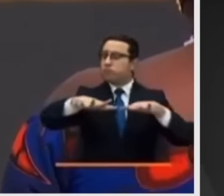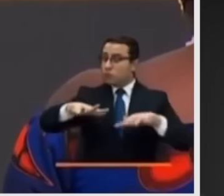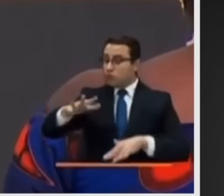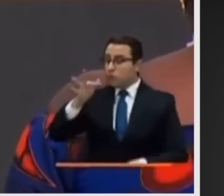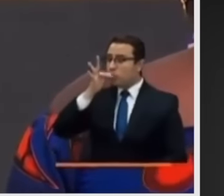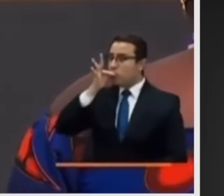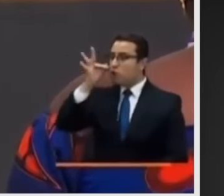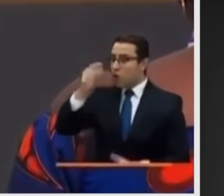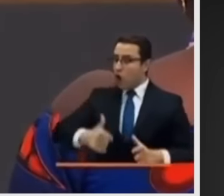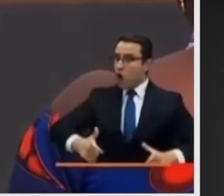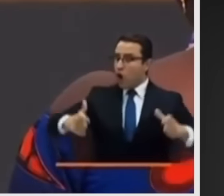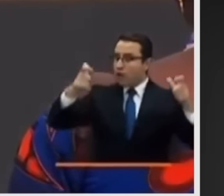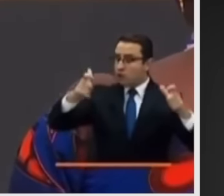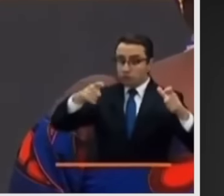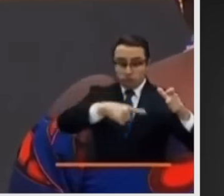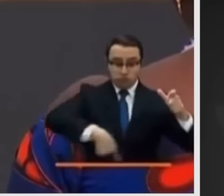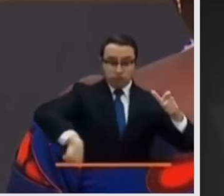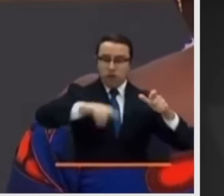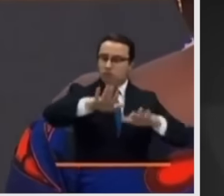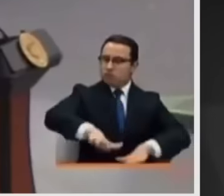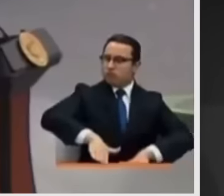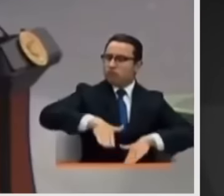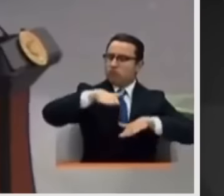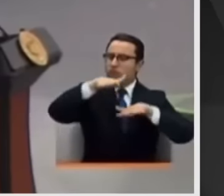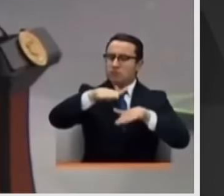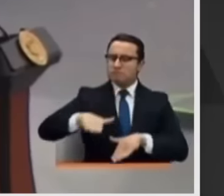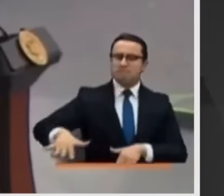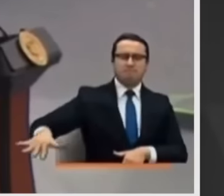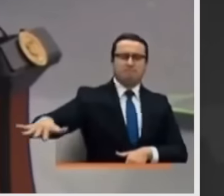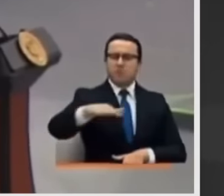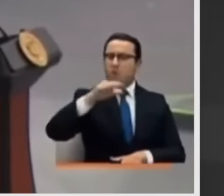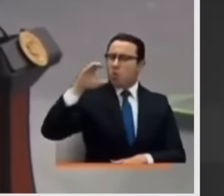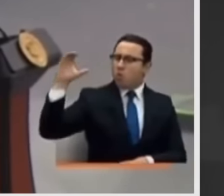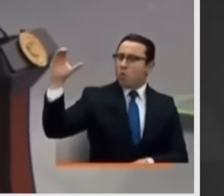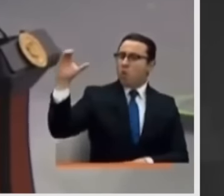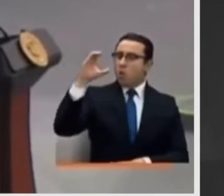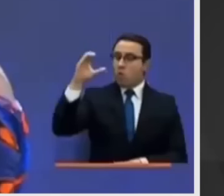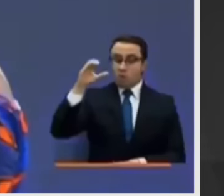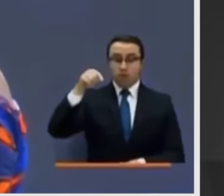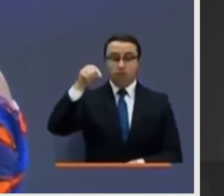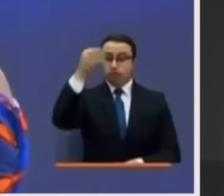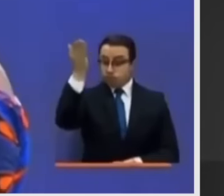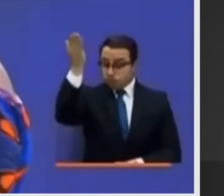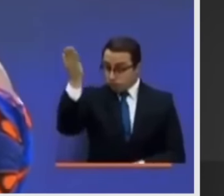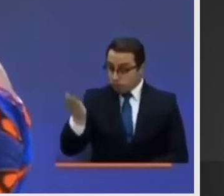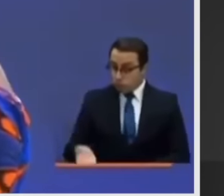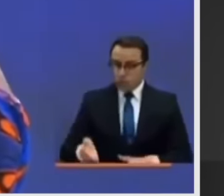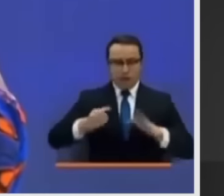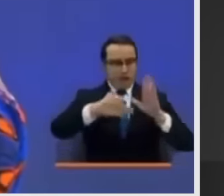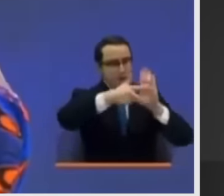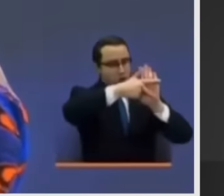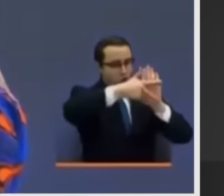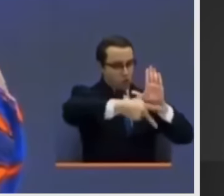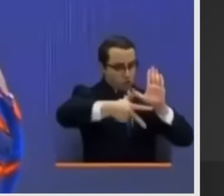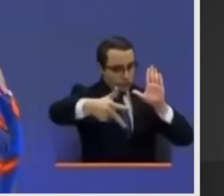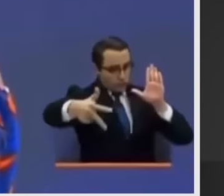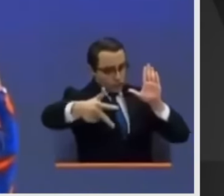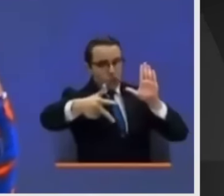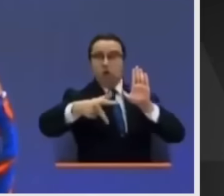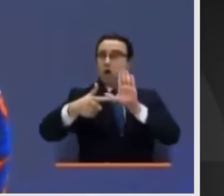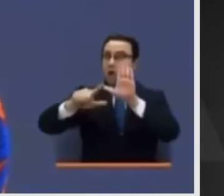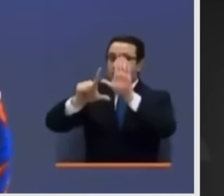que representa el pueblo de Colombia cumplir fiel y lealmente con los deberes que